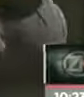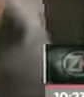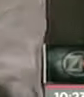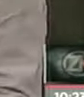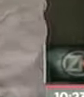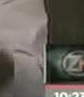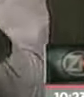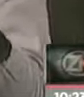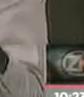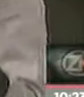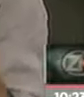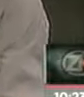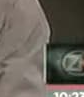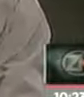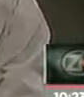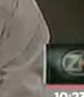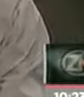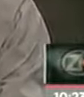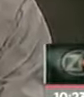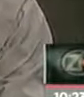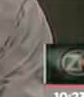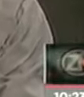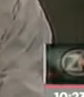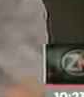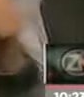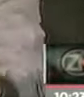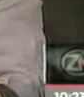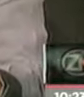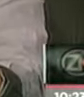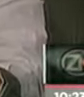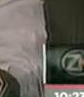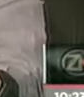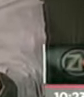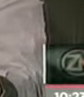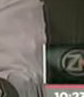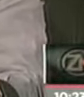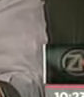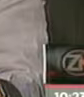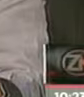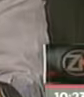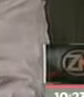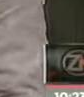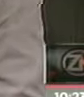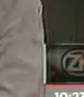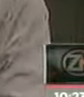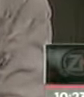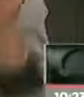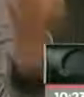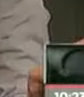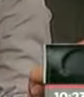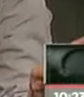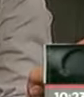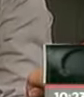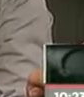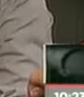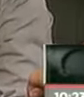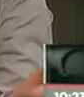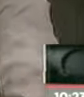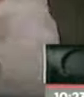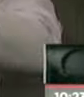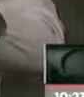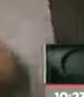tratar de lograr sus objetivos y que no han podido en 3 meses. Estamos hablando de ese sector que decidieron tomarse